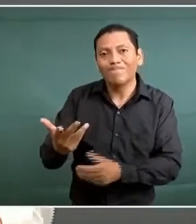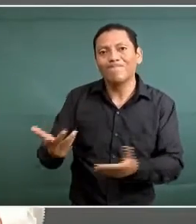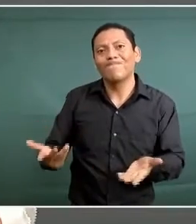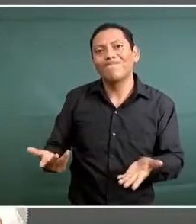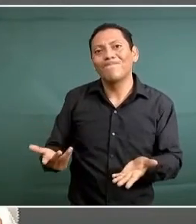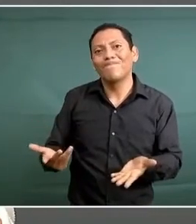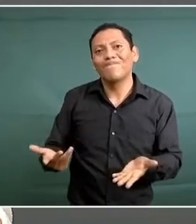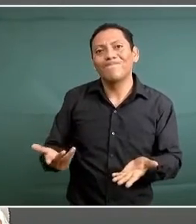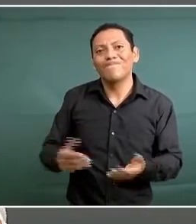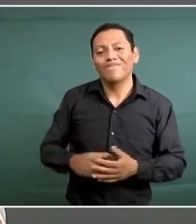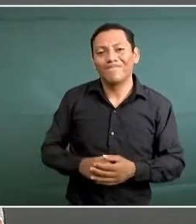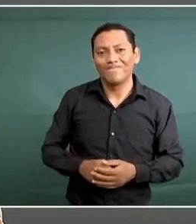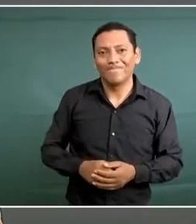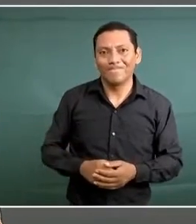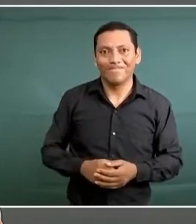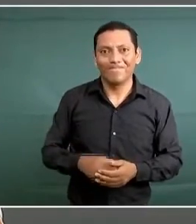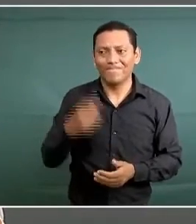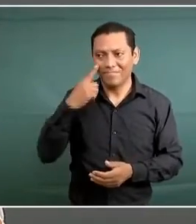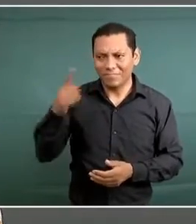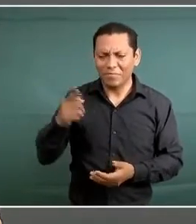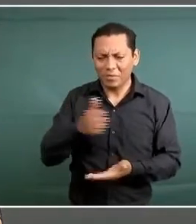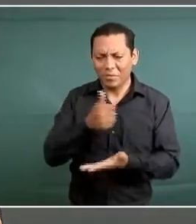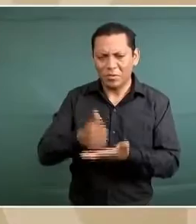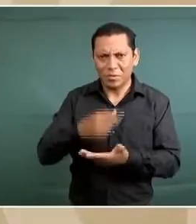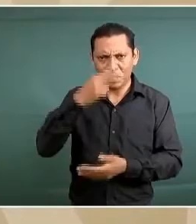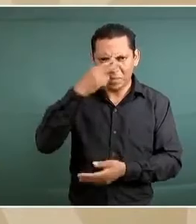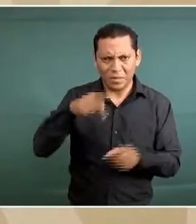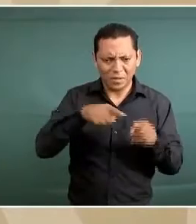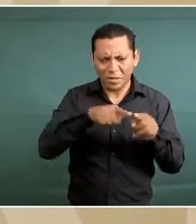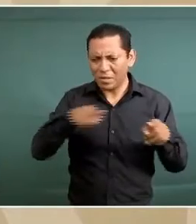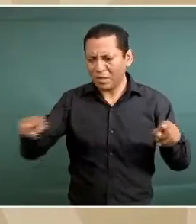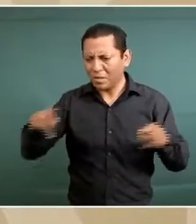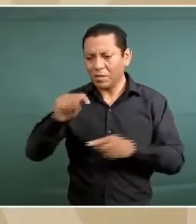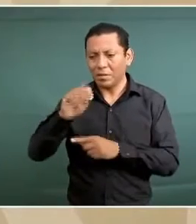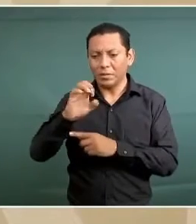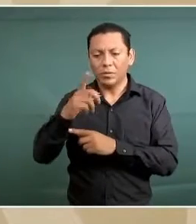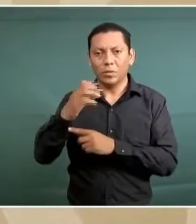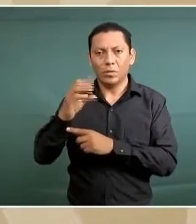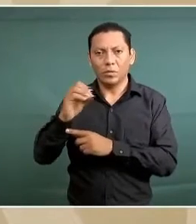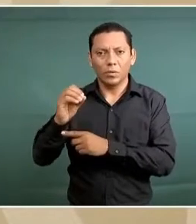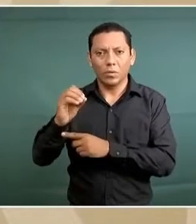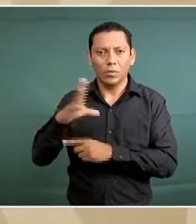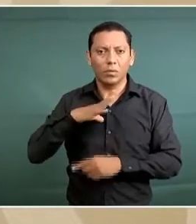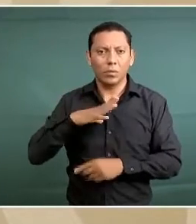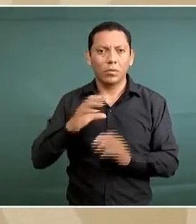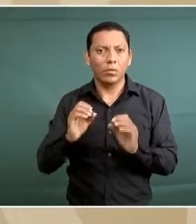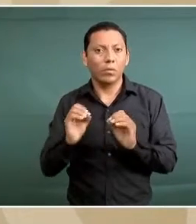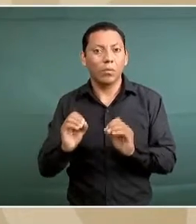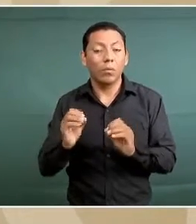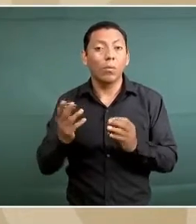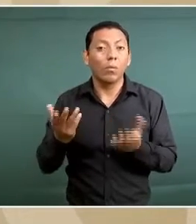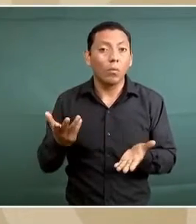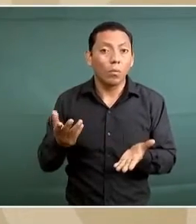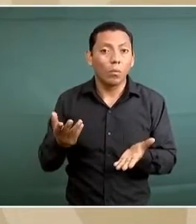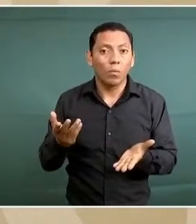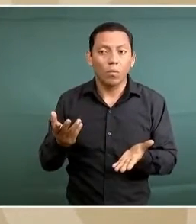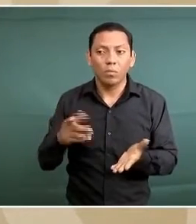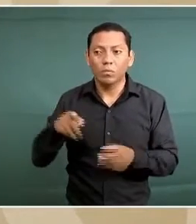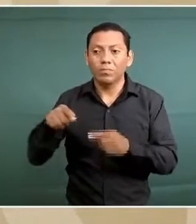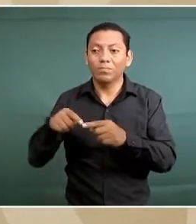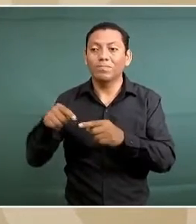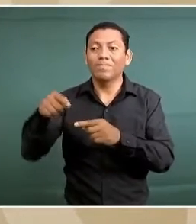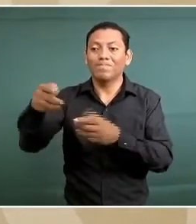transitan de la ciudad de méxico a tezcoco o a la